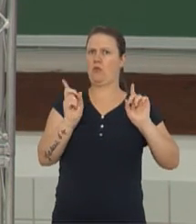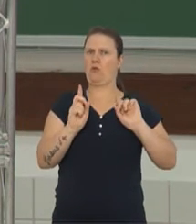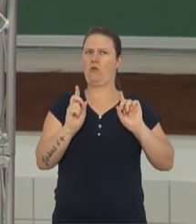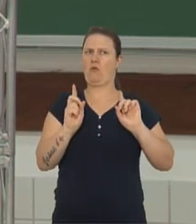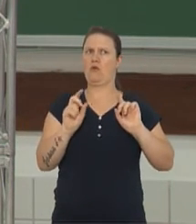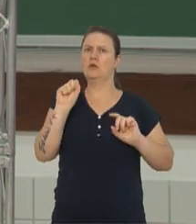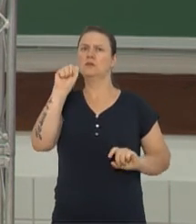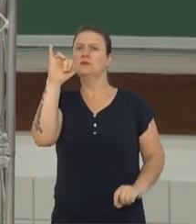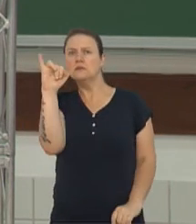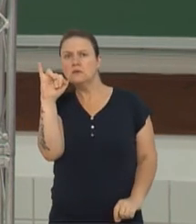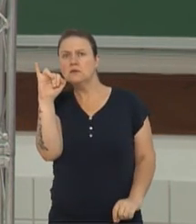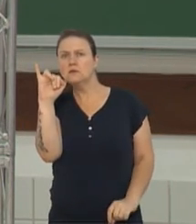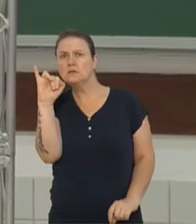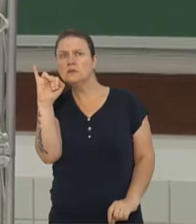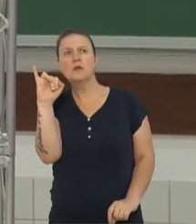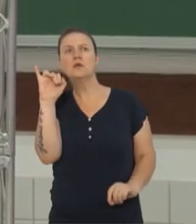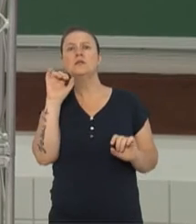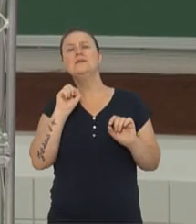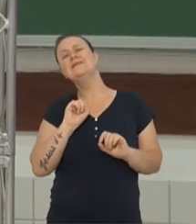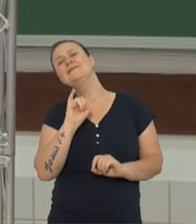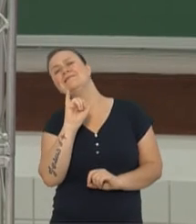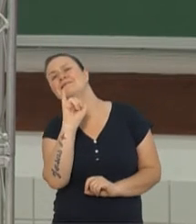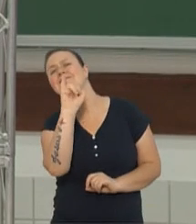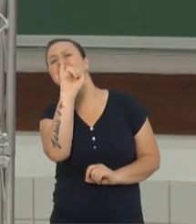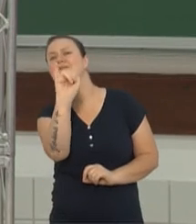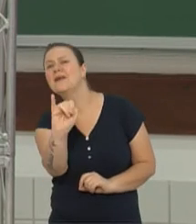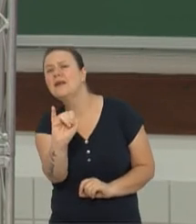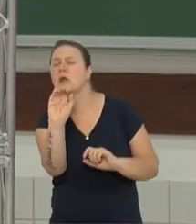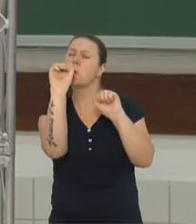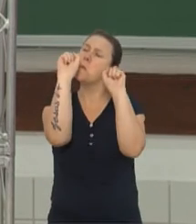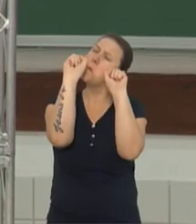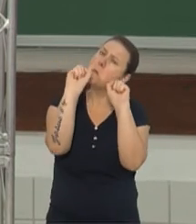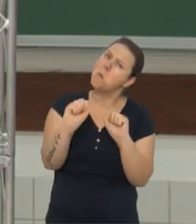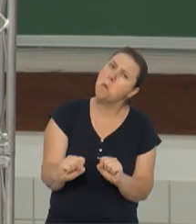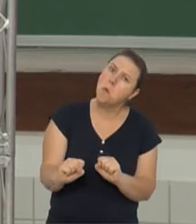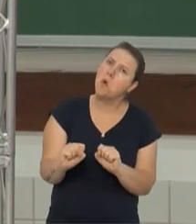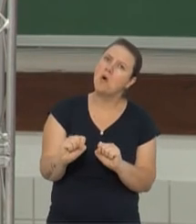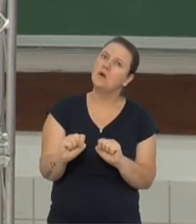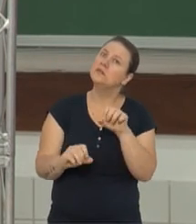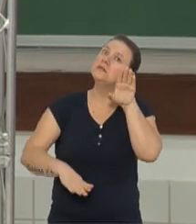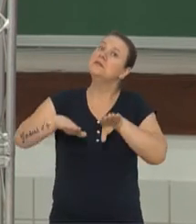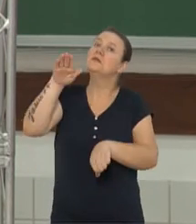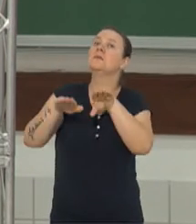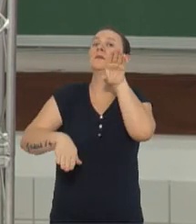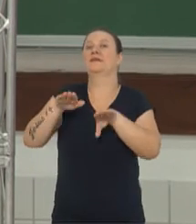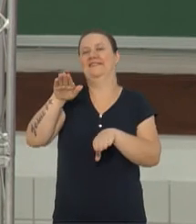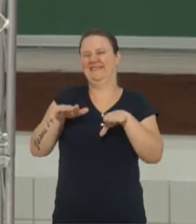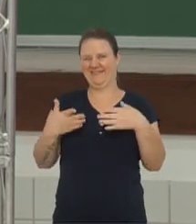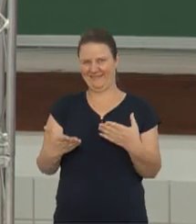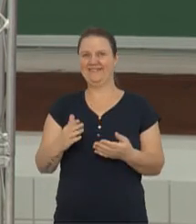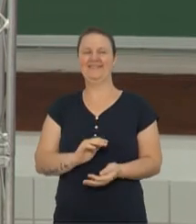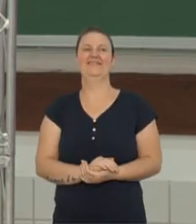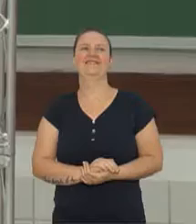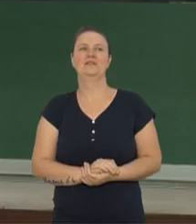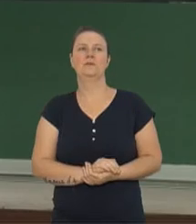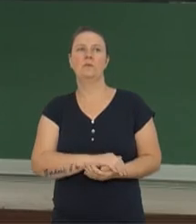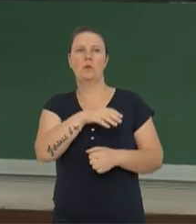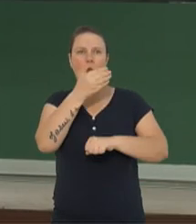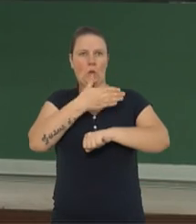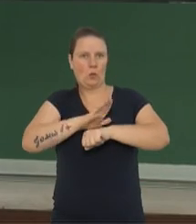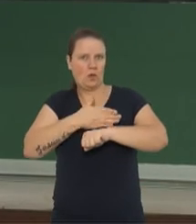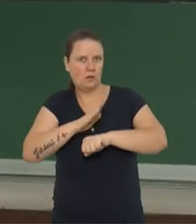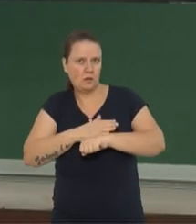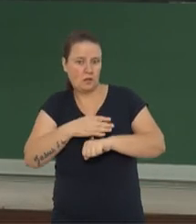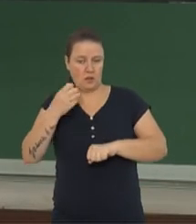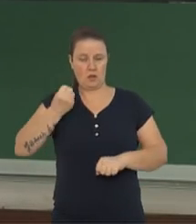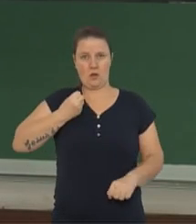lleva a acentuación una condición, si pudiera. ¿De acuerdo? Pues bien, seguimos con el ejercicio número